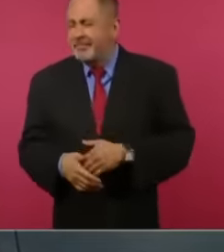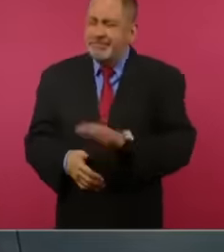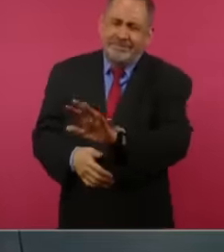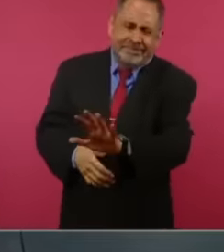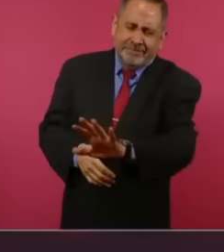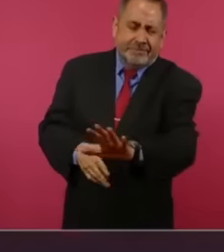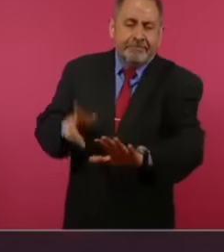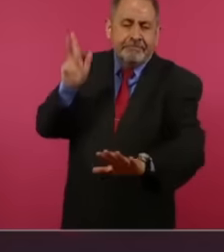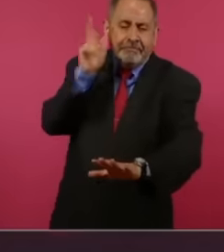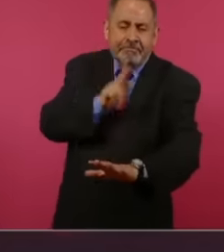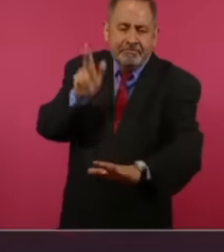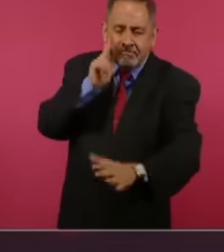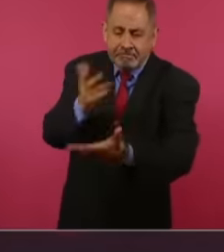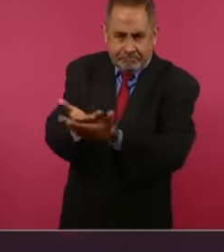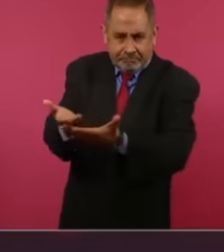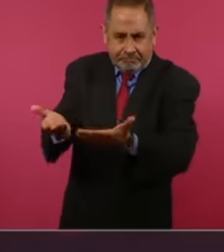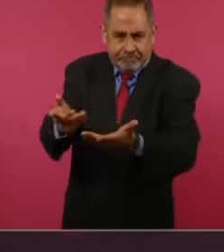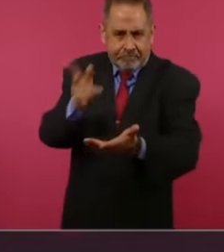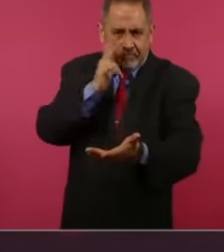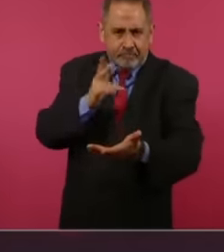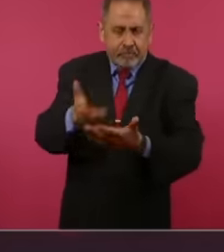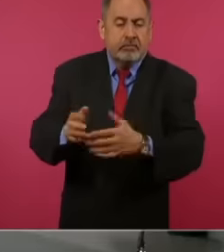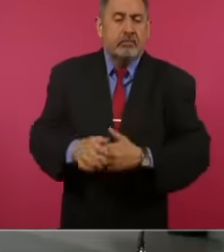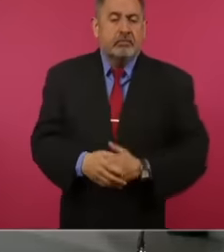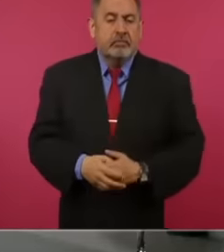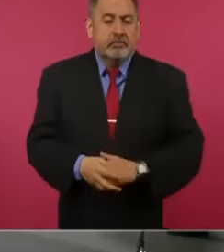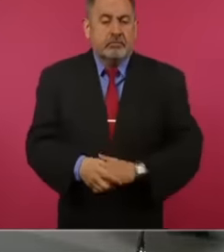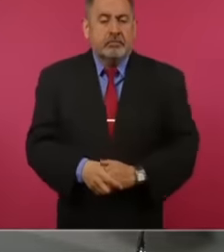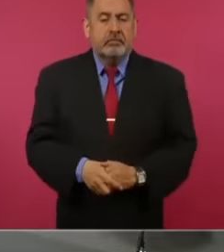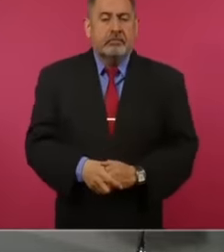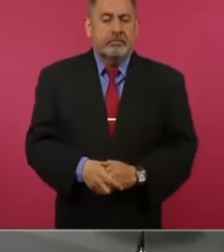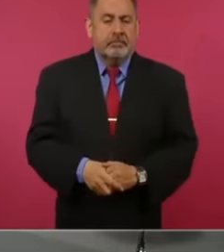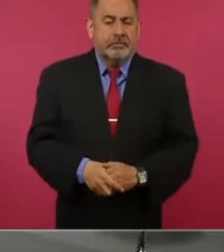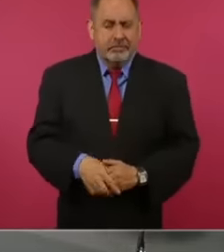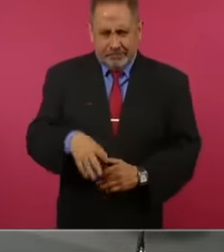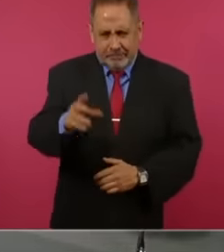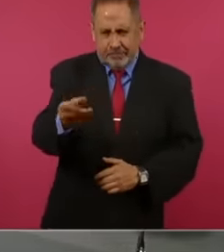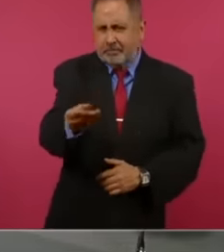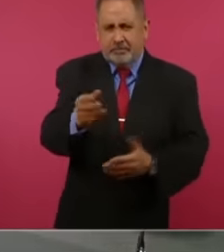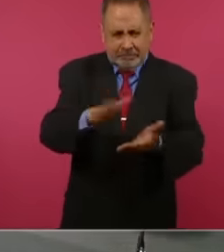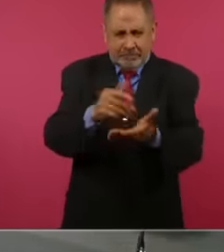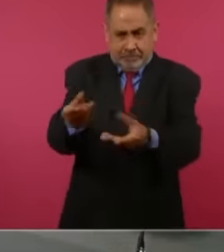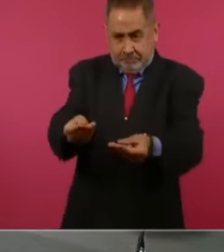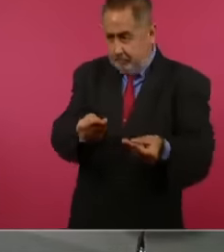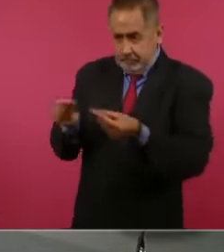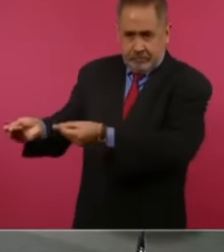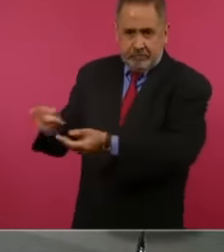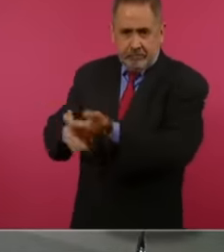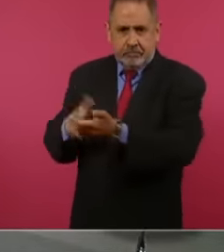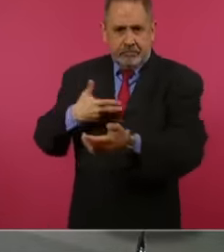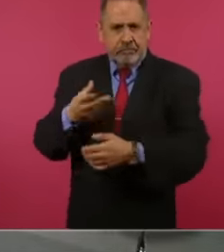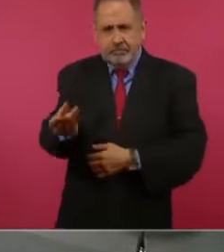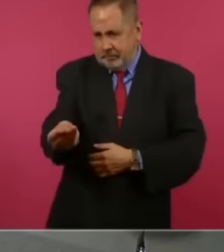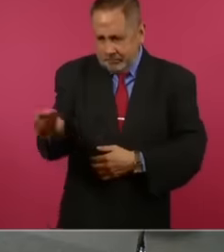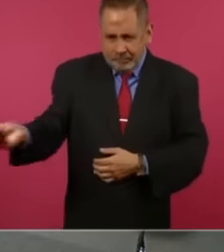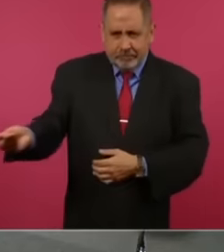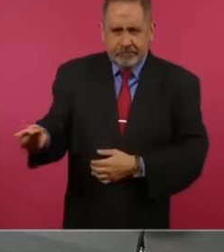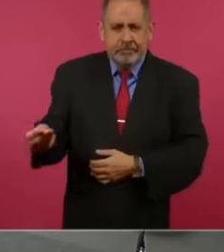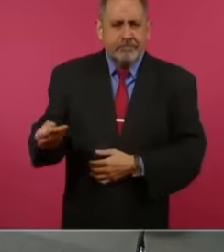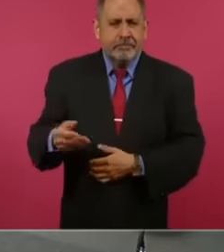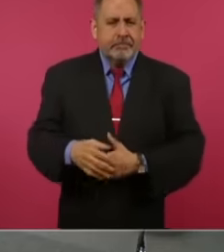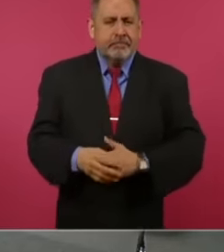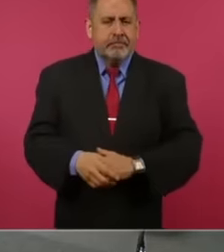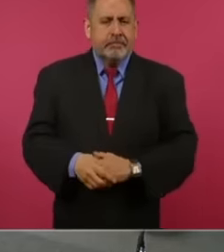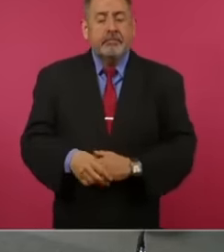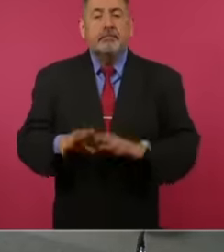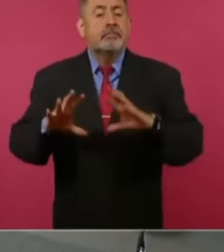hay que probarlo. Es con la, hay documentos. Hay que deja los documentos. Está en el Universal, presidente. Deja los documentos. Y alrededor